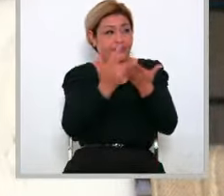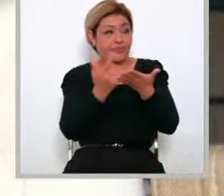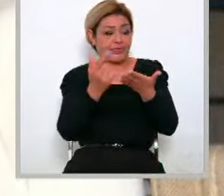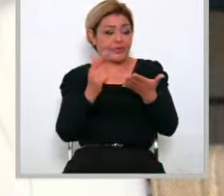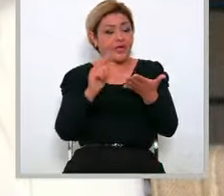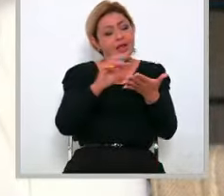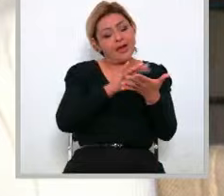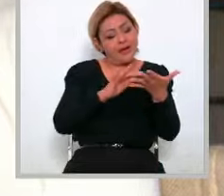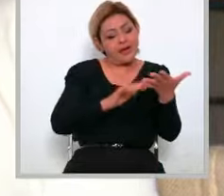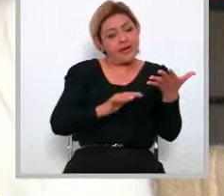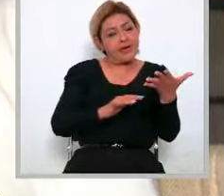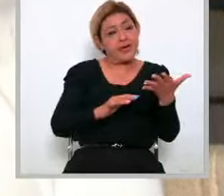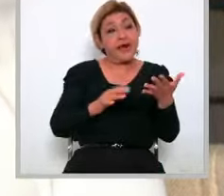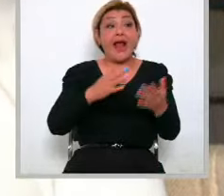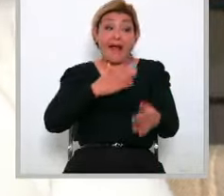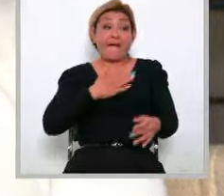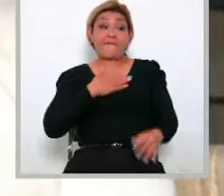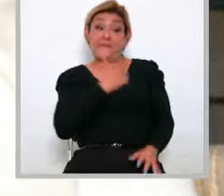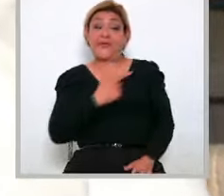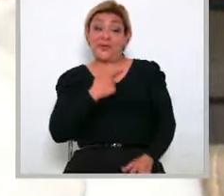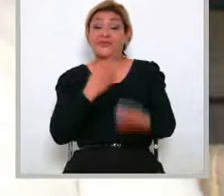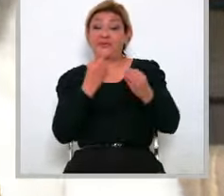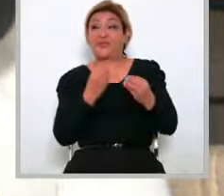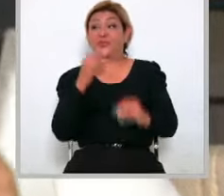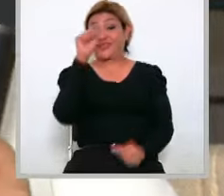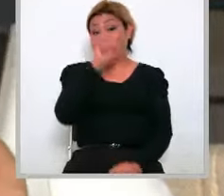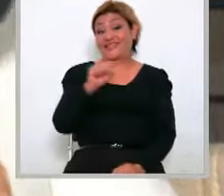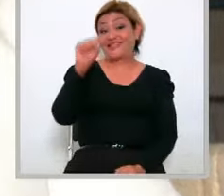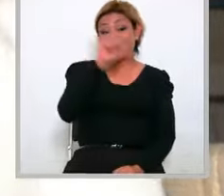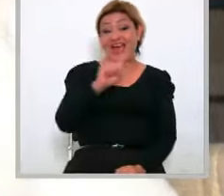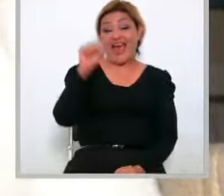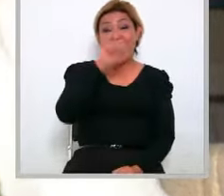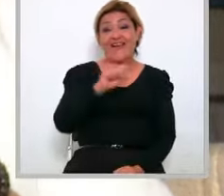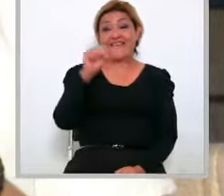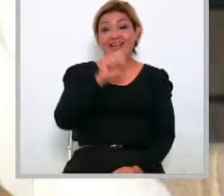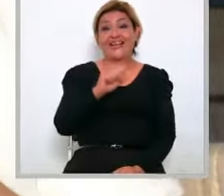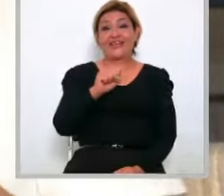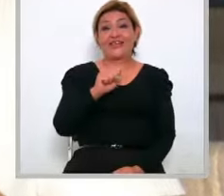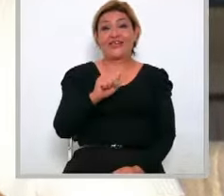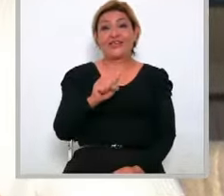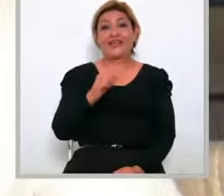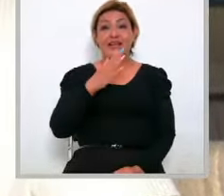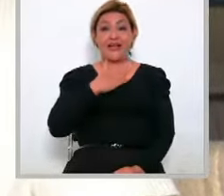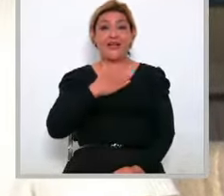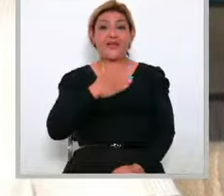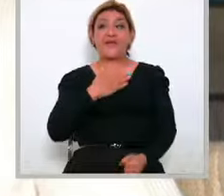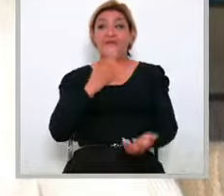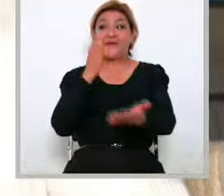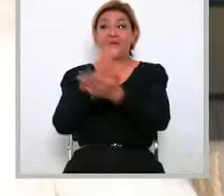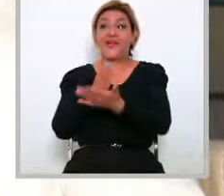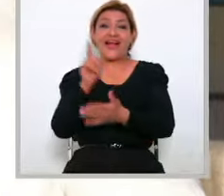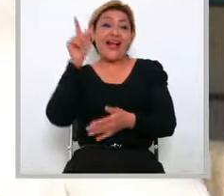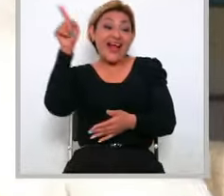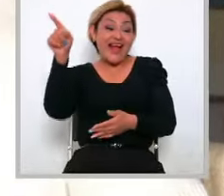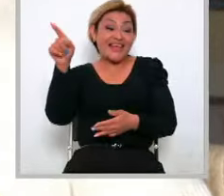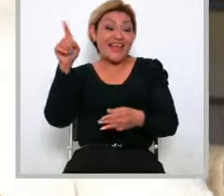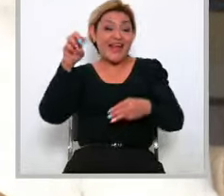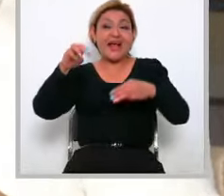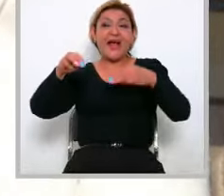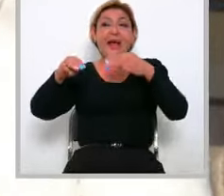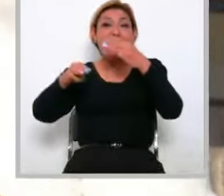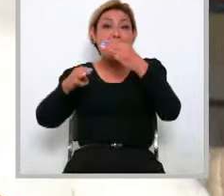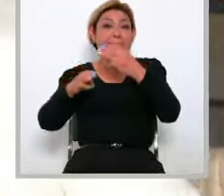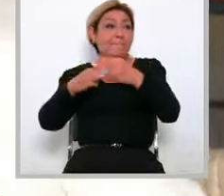emocionan porque los sábados, pues tengo, hay mercadito y me divierto. ¿Hay un mercadito cerca de donde